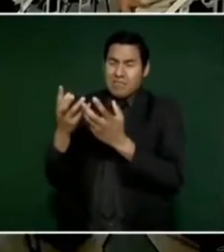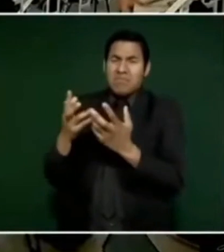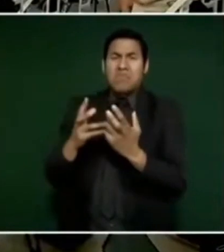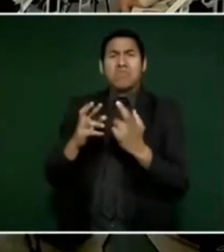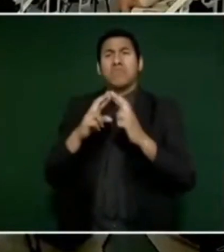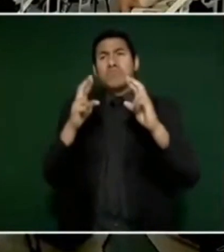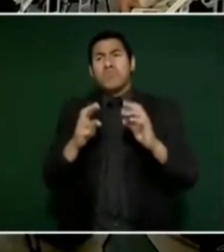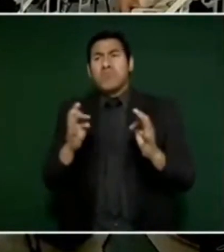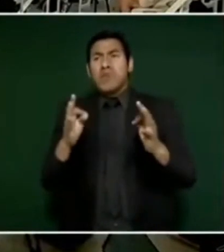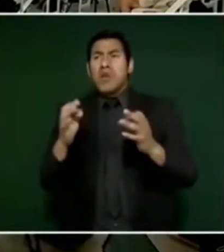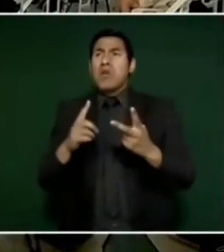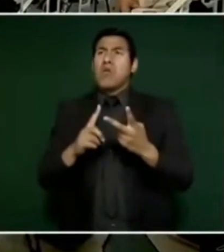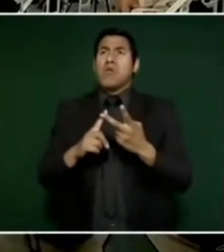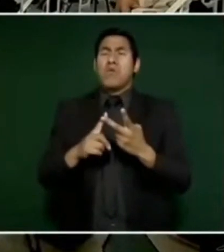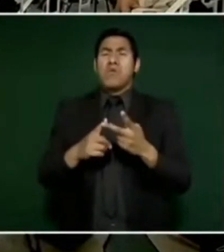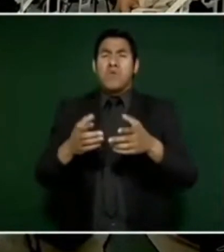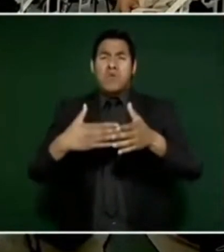estufa,